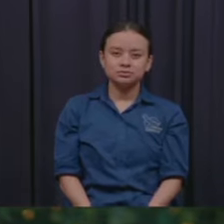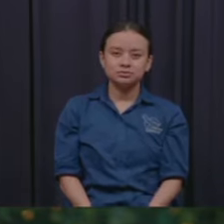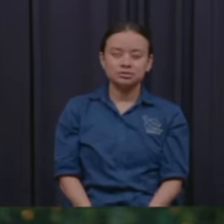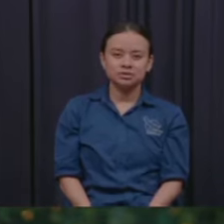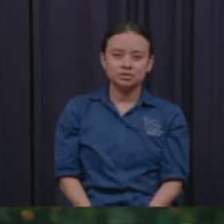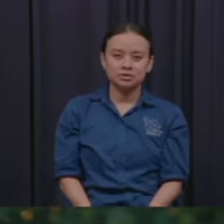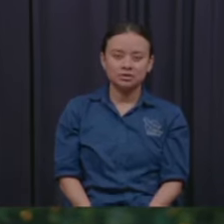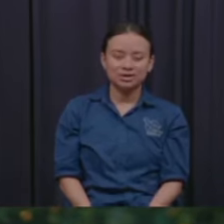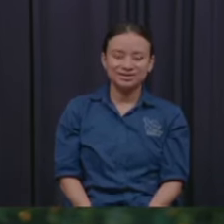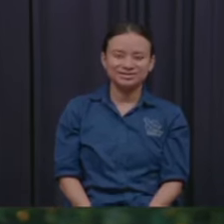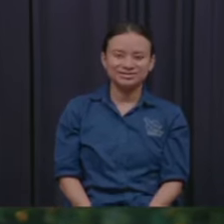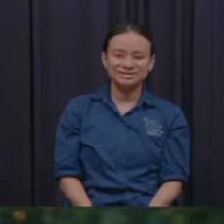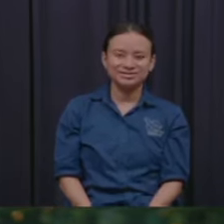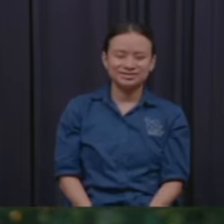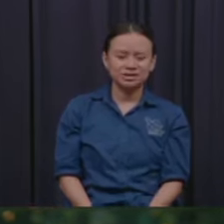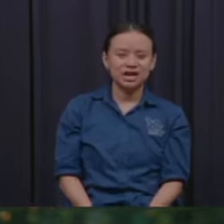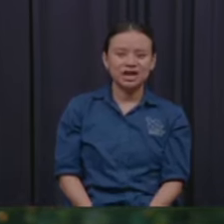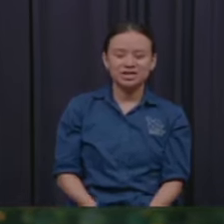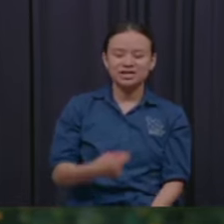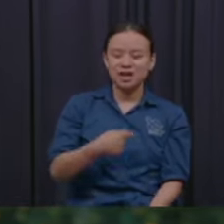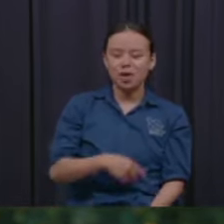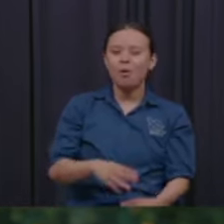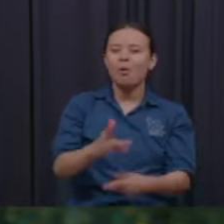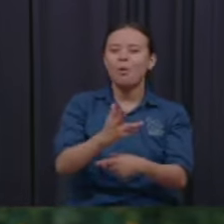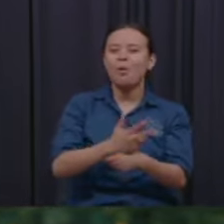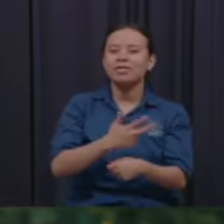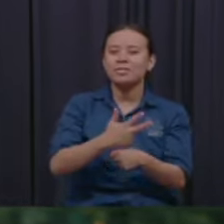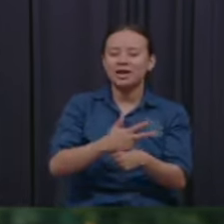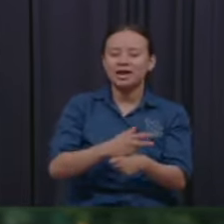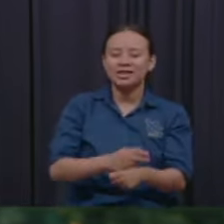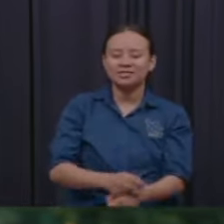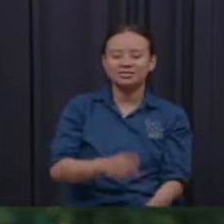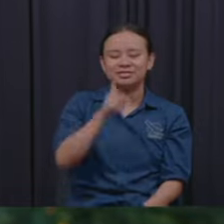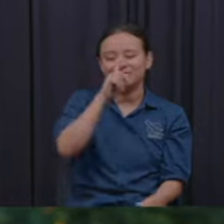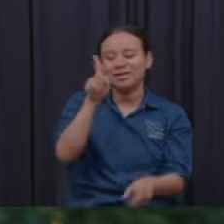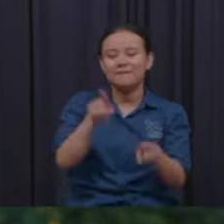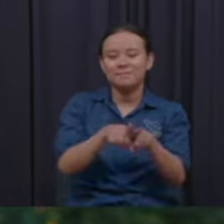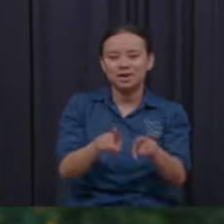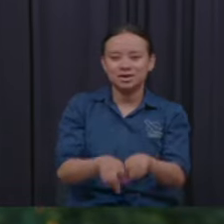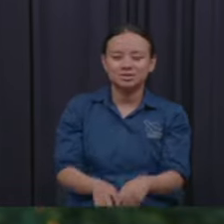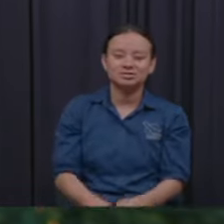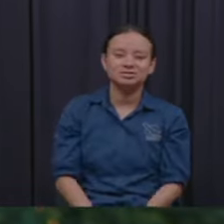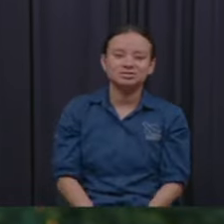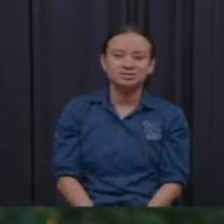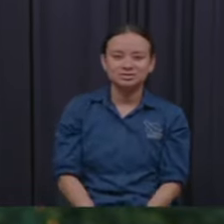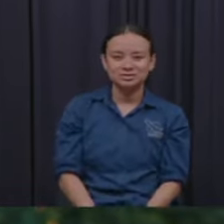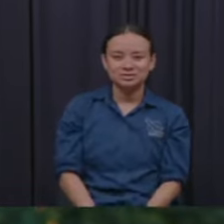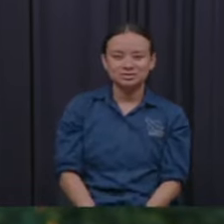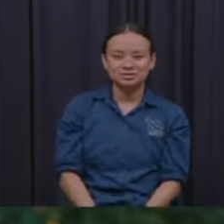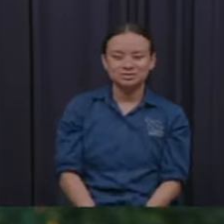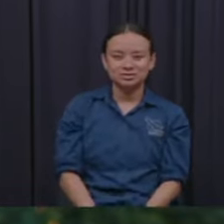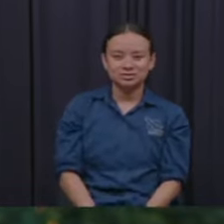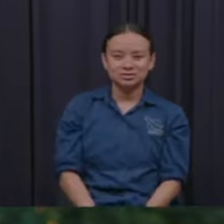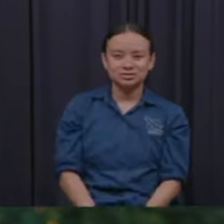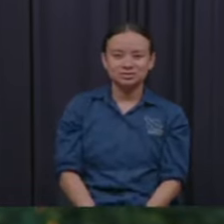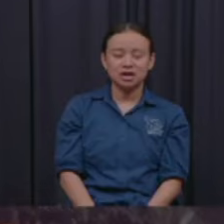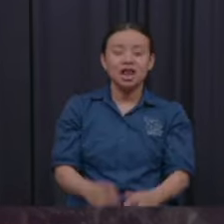Solo el de Guate, no. Ala, no, sería camorra con picayelo, ¿eh?